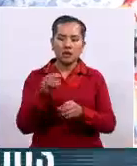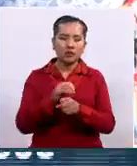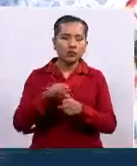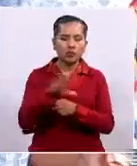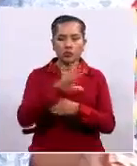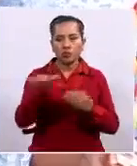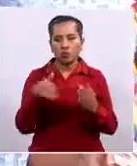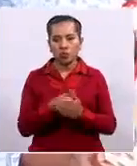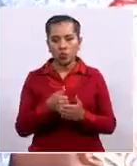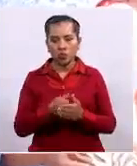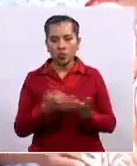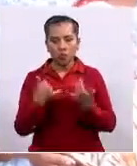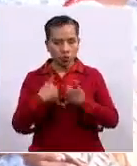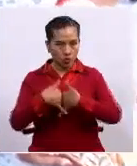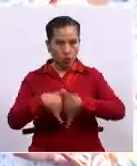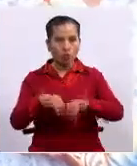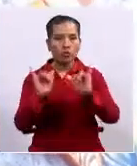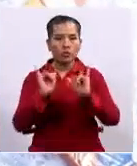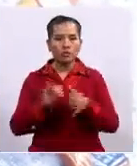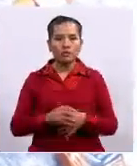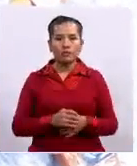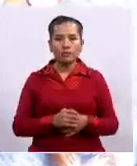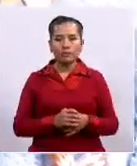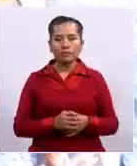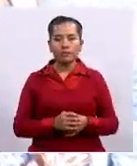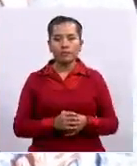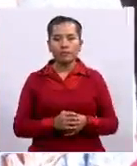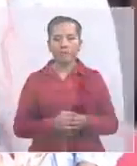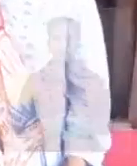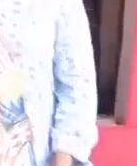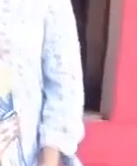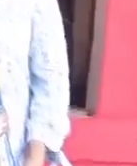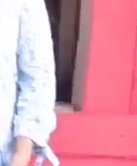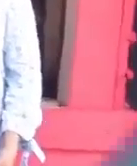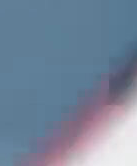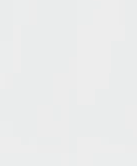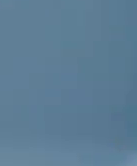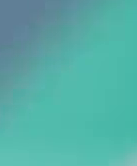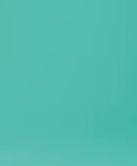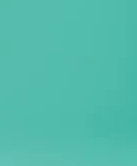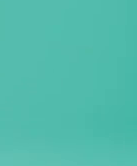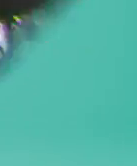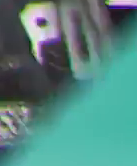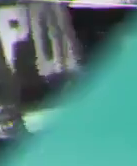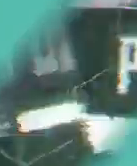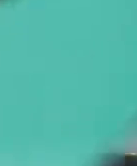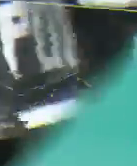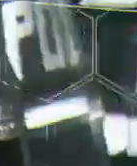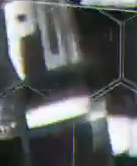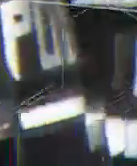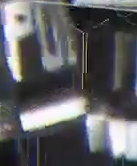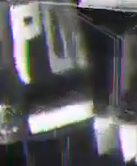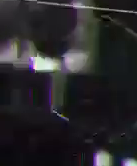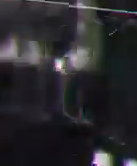forma sostenible. Todos esos hombres son altaneros y valientes.